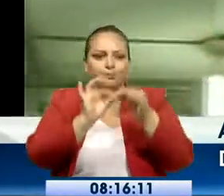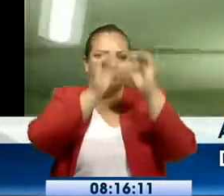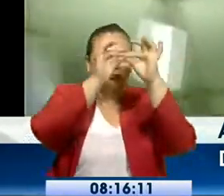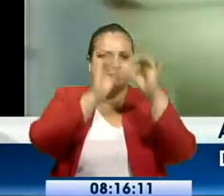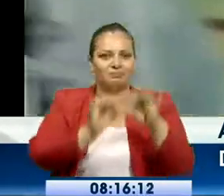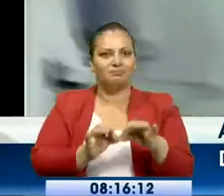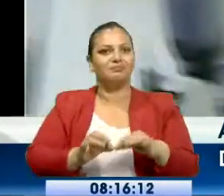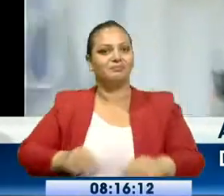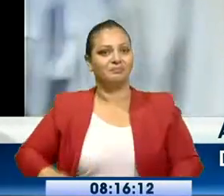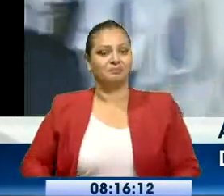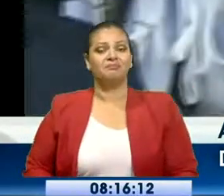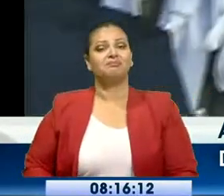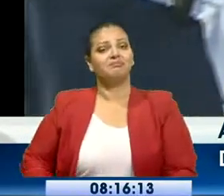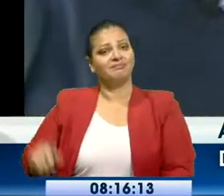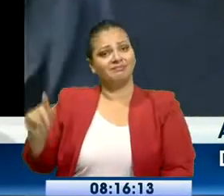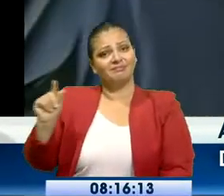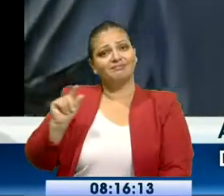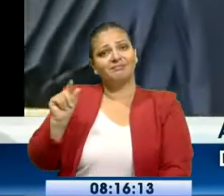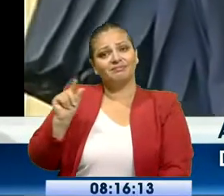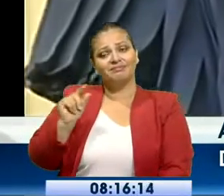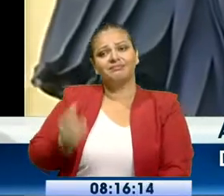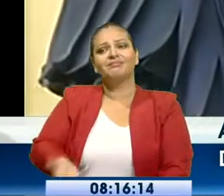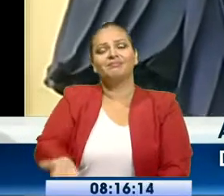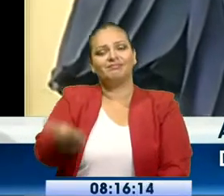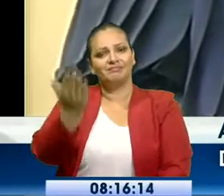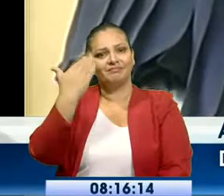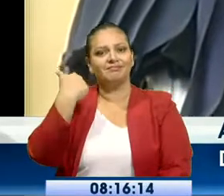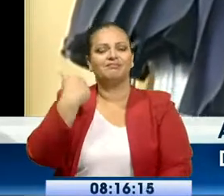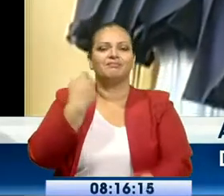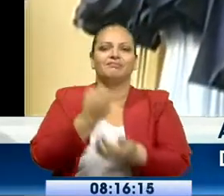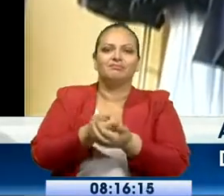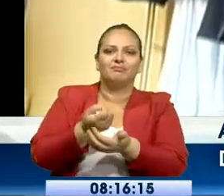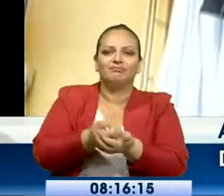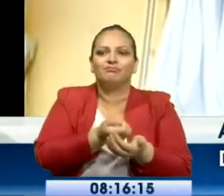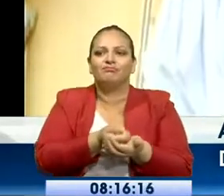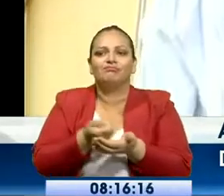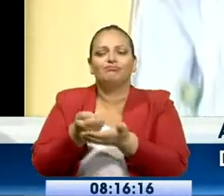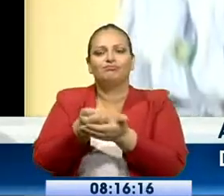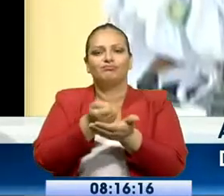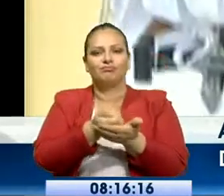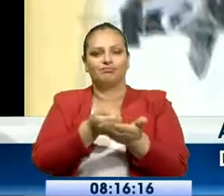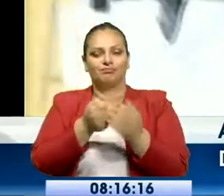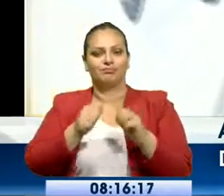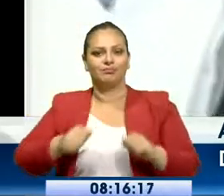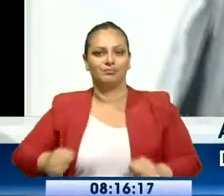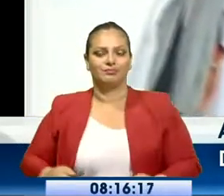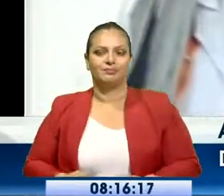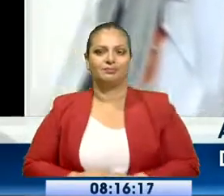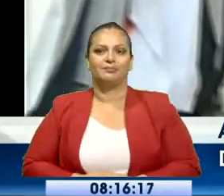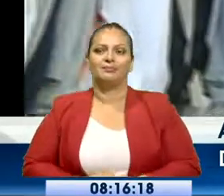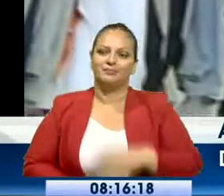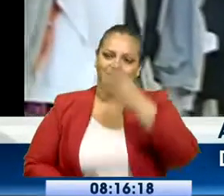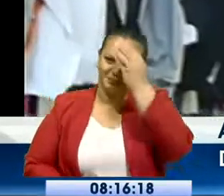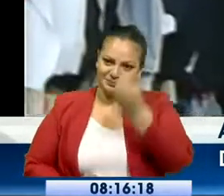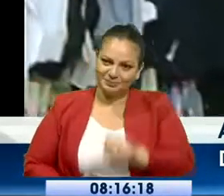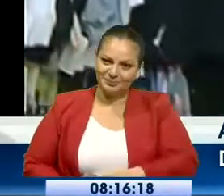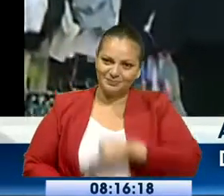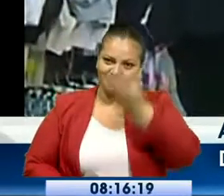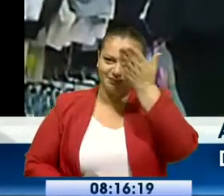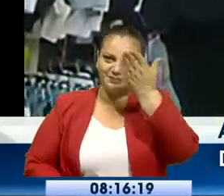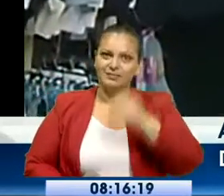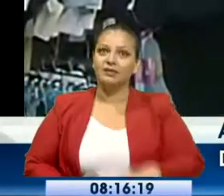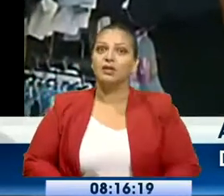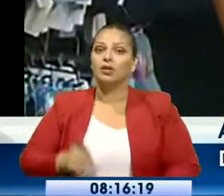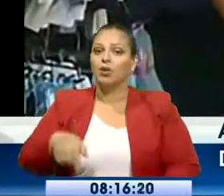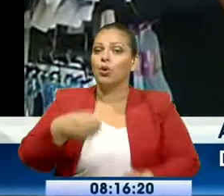buen precio para que los padres de familia vengan a comprar los uniformes caballero muy buenos días descuentos